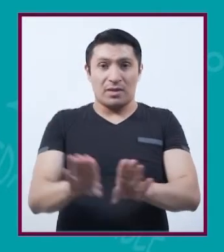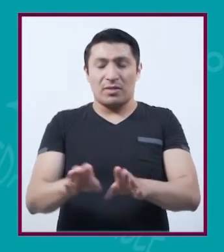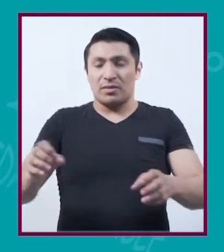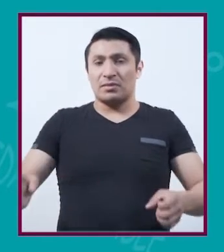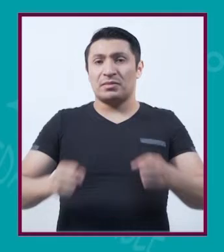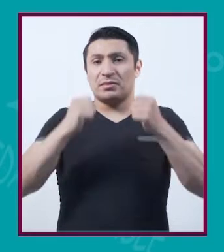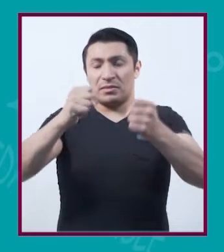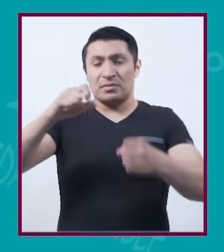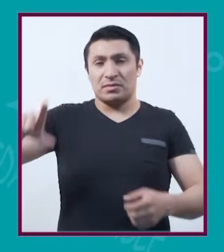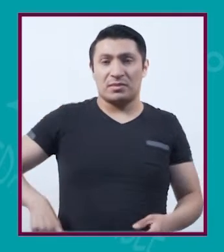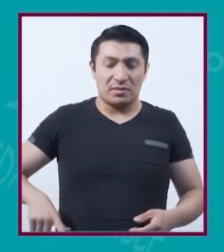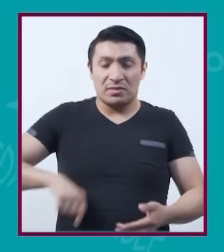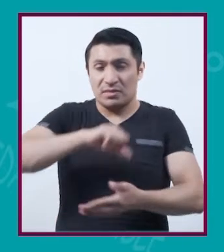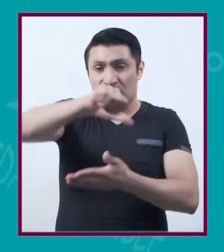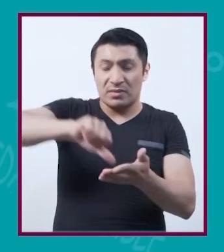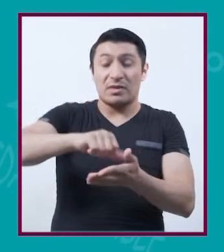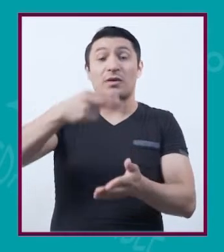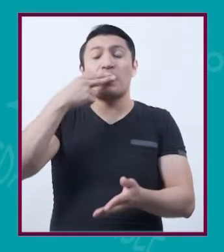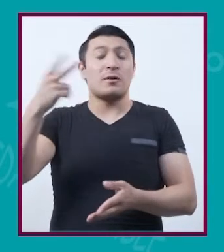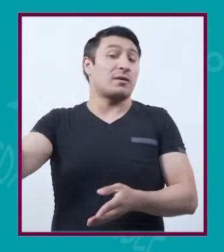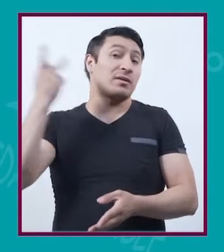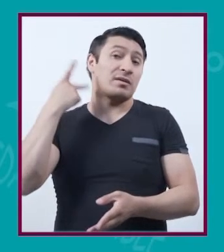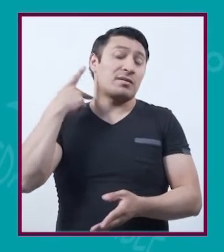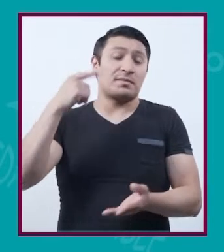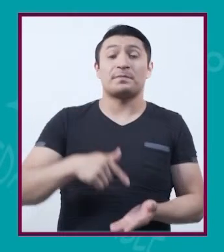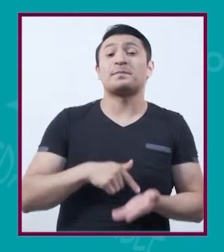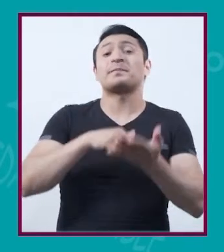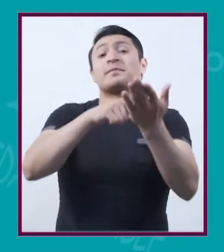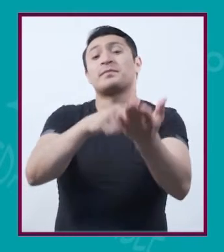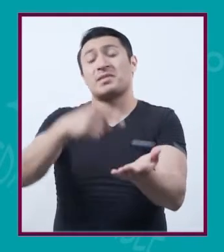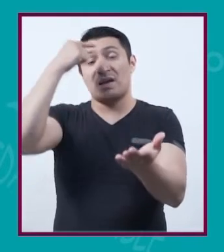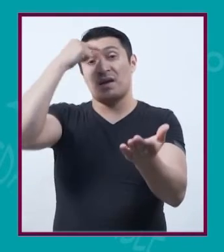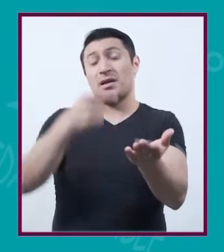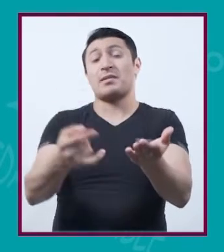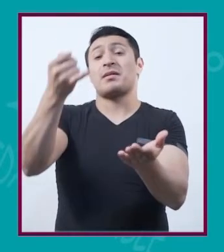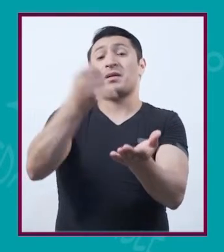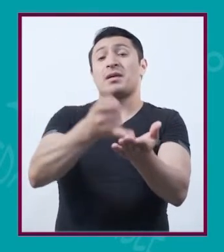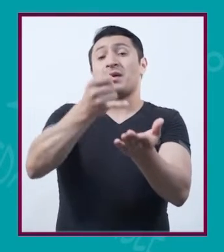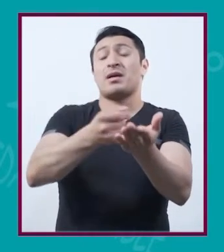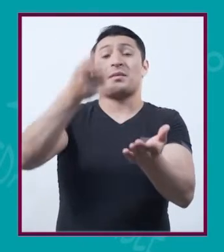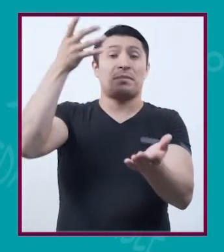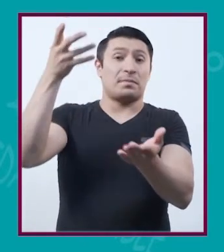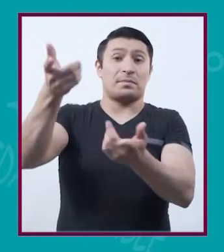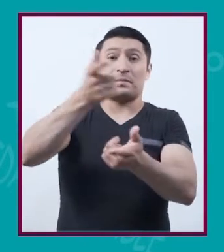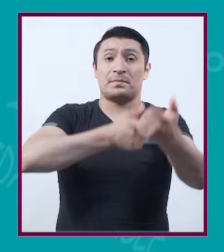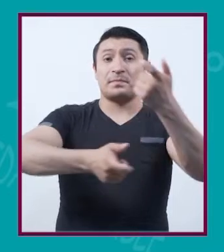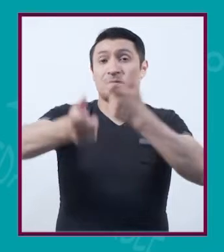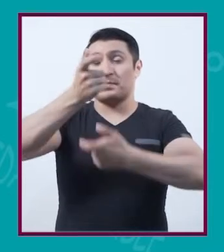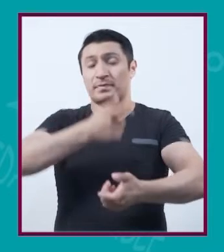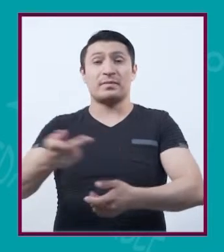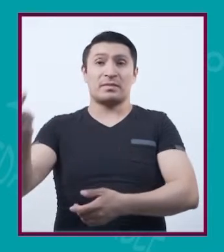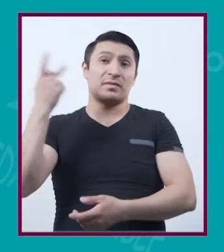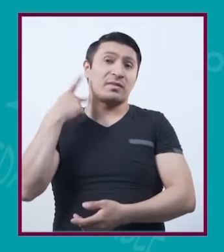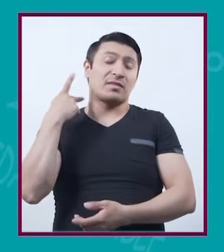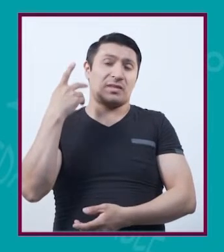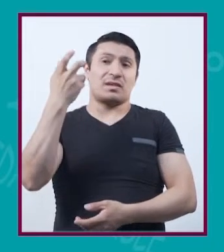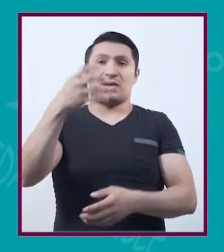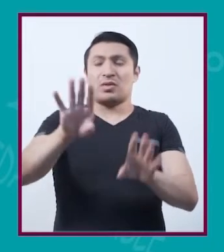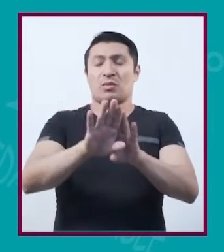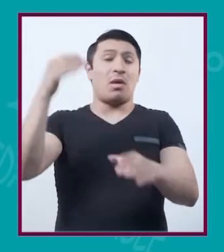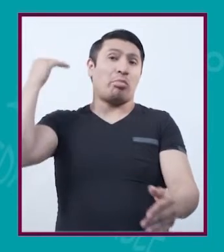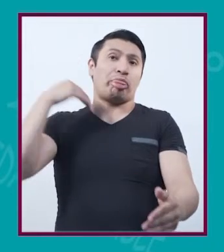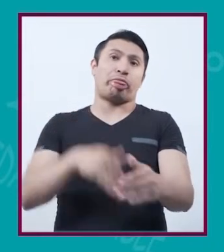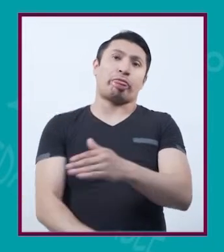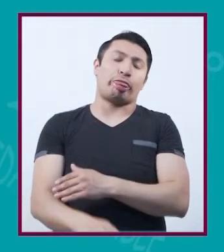la aplicación de una política que tendiera a aplicar impuestos directos, política que terminó fracasando,